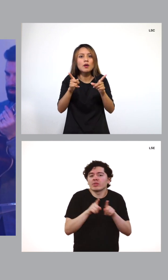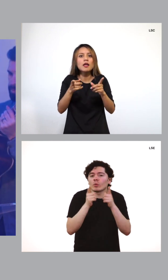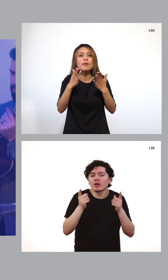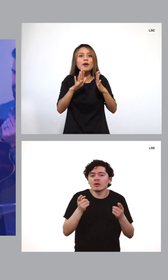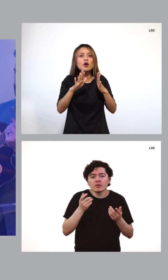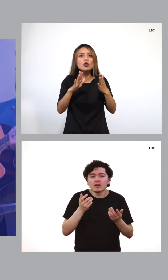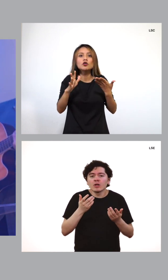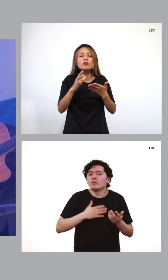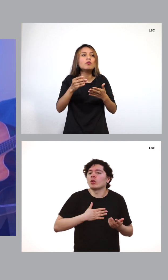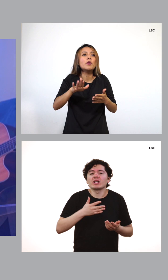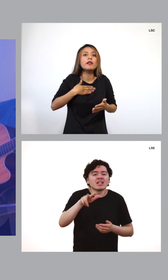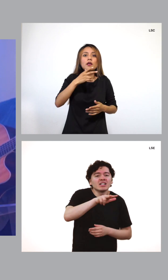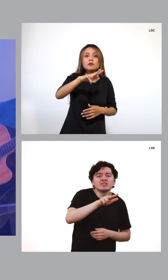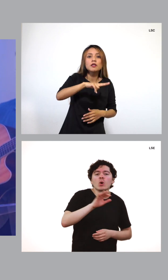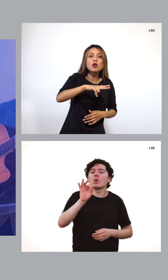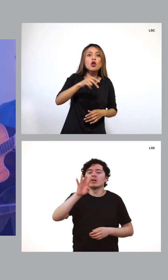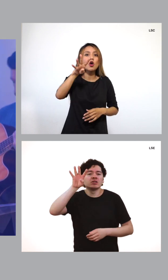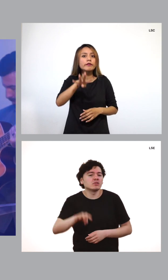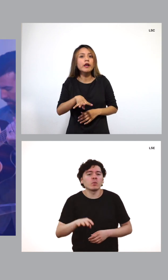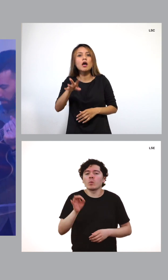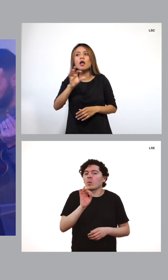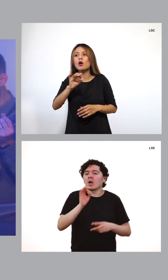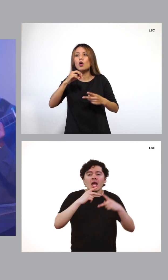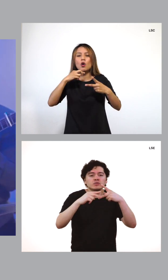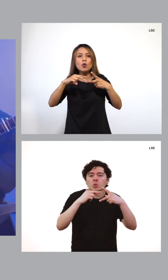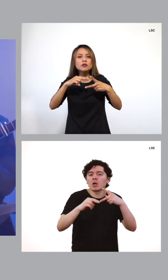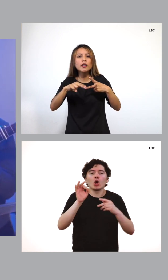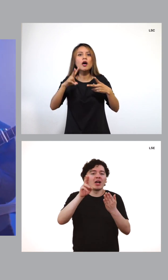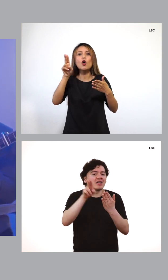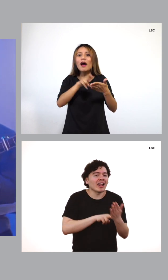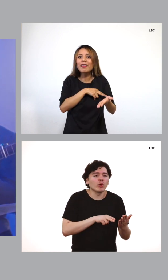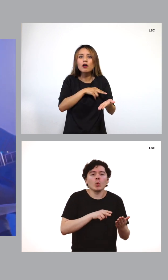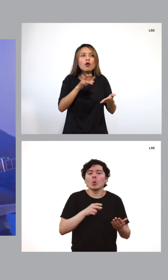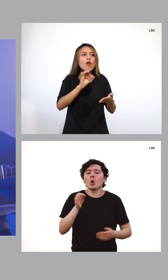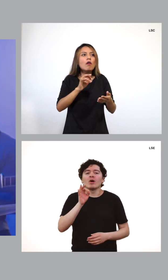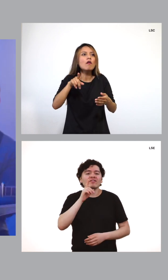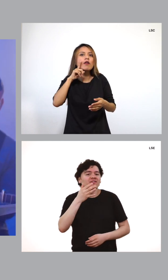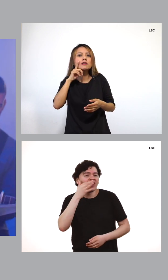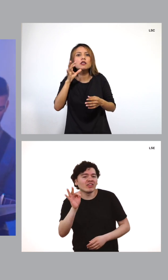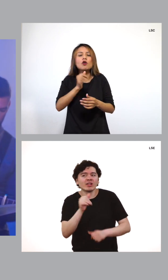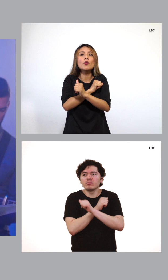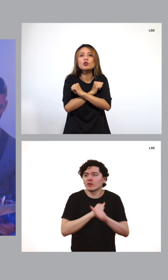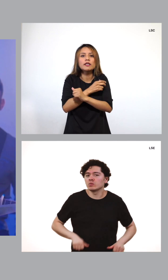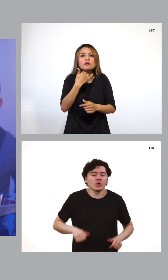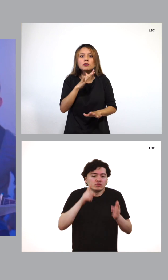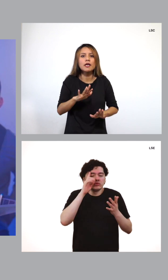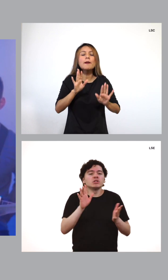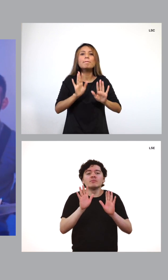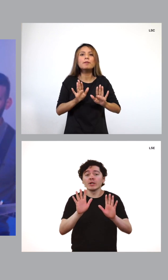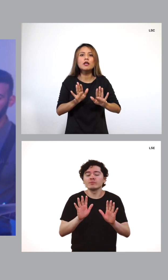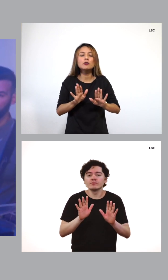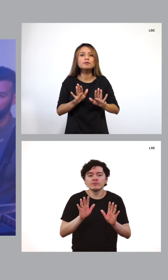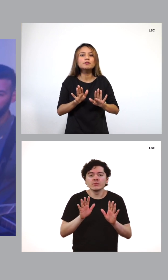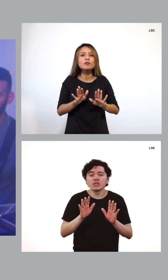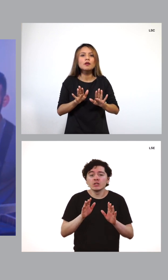idioma, quizás es español o catalán o euskera o gallego o francés, alemán, portugués, no sé qué idioma hablas, pero en